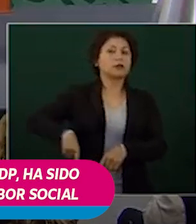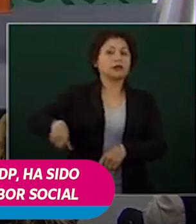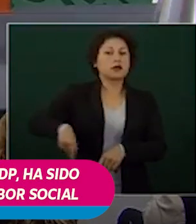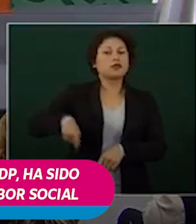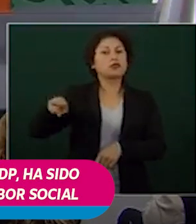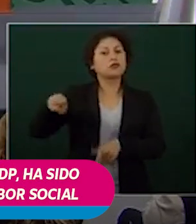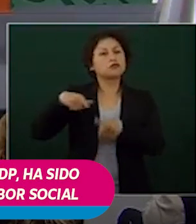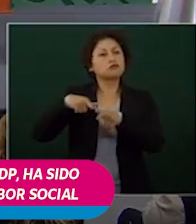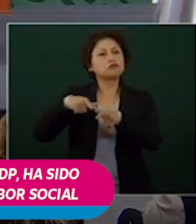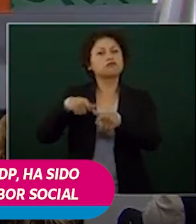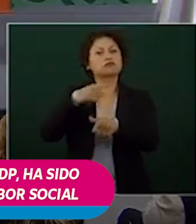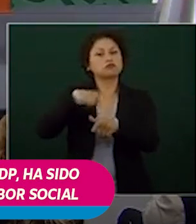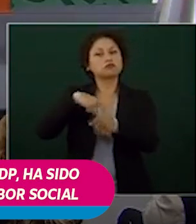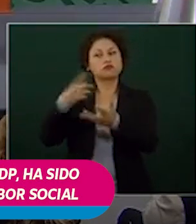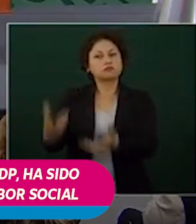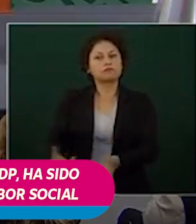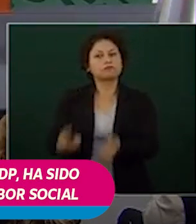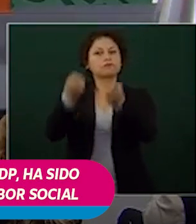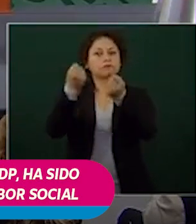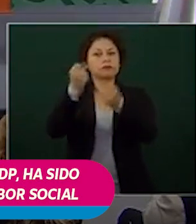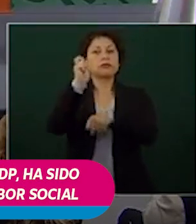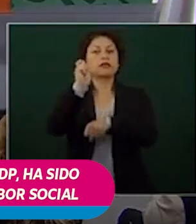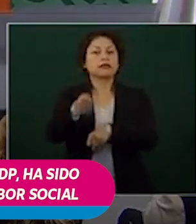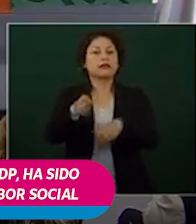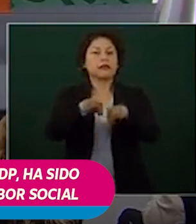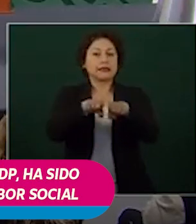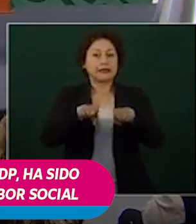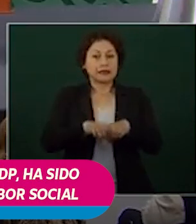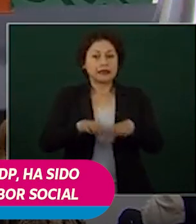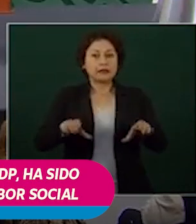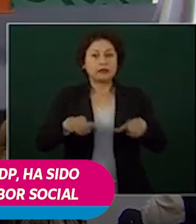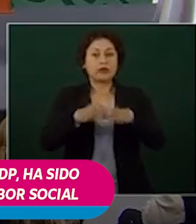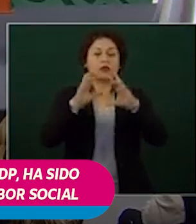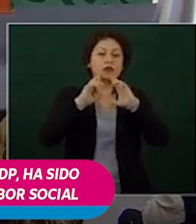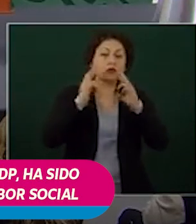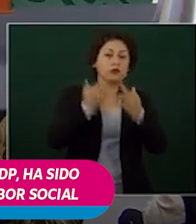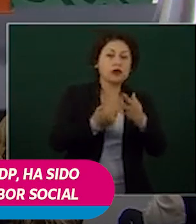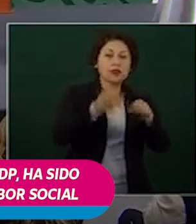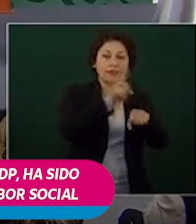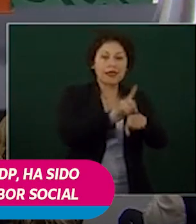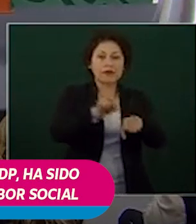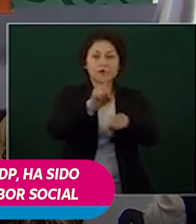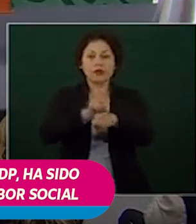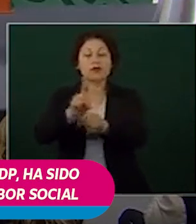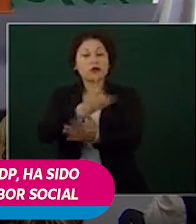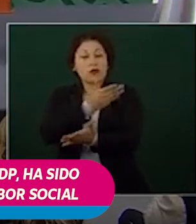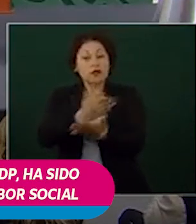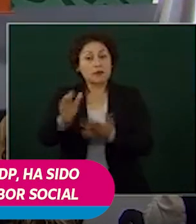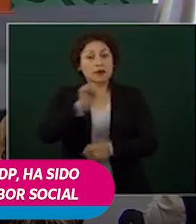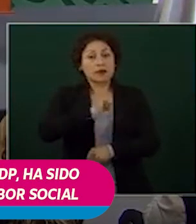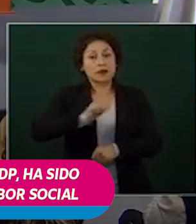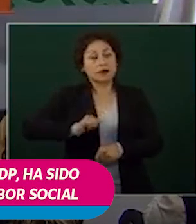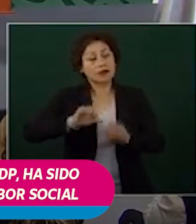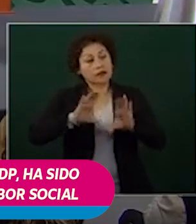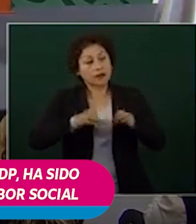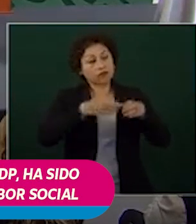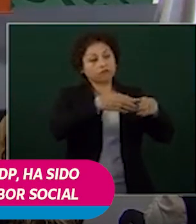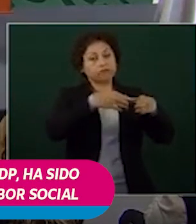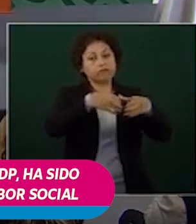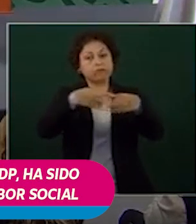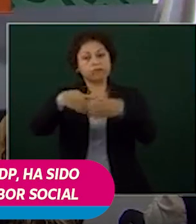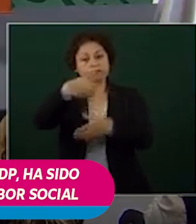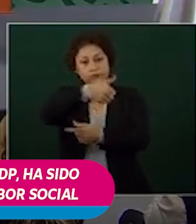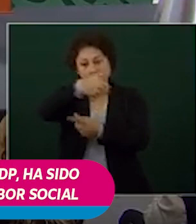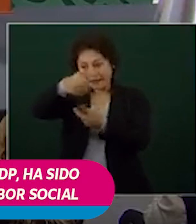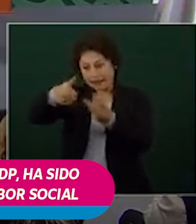No solamente un gabinete diario, sino 16 gabinetes por alcaldía y 70 gabinetes en las